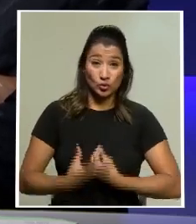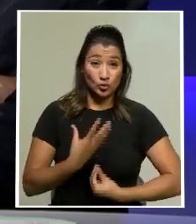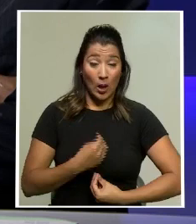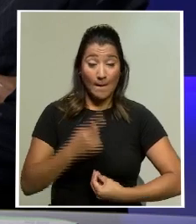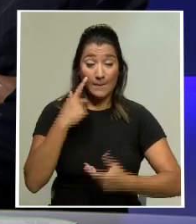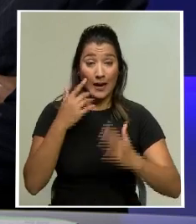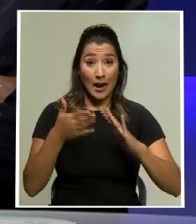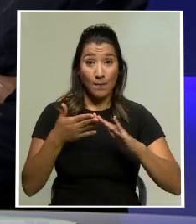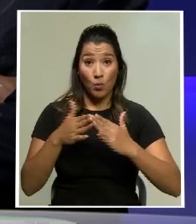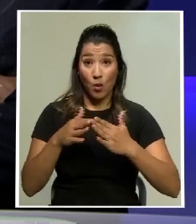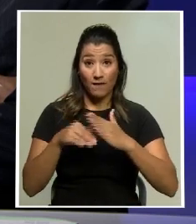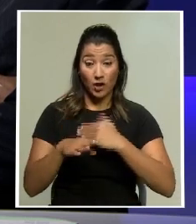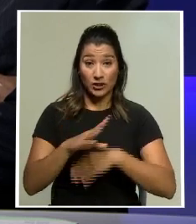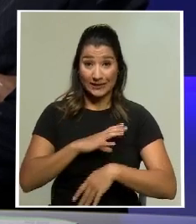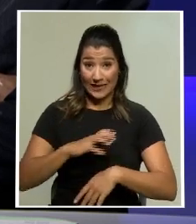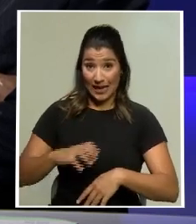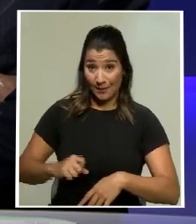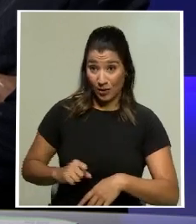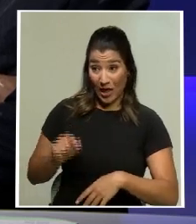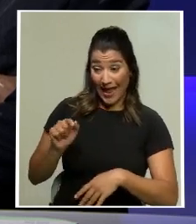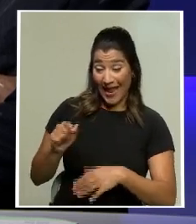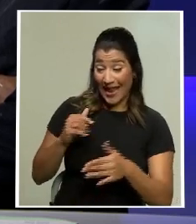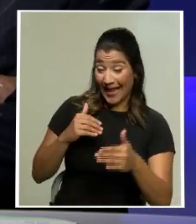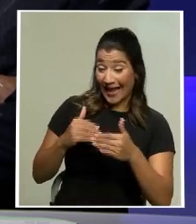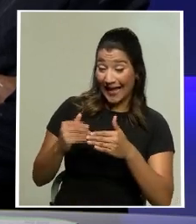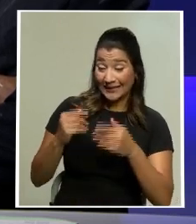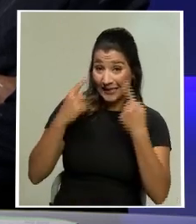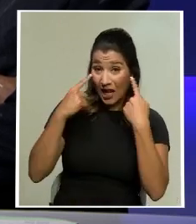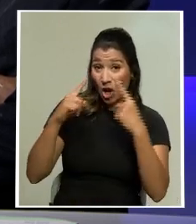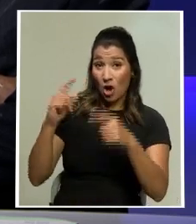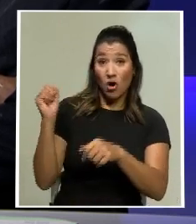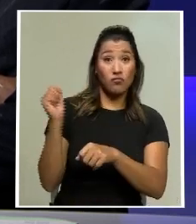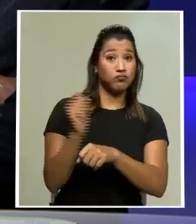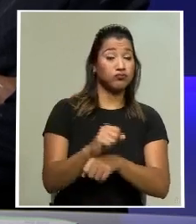pueblo salvadoreño. El Frente casi logra vencer al